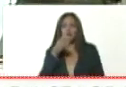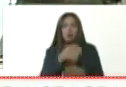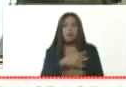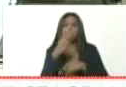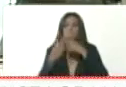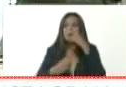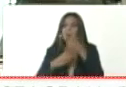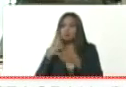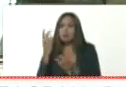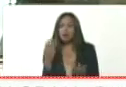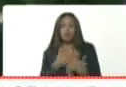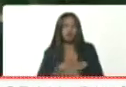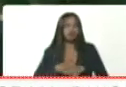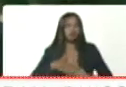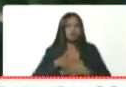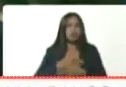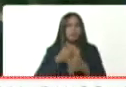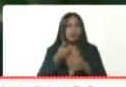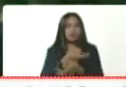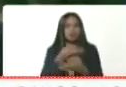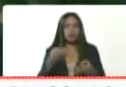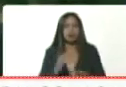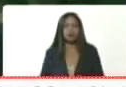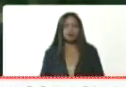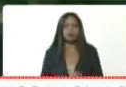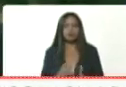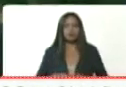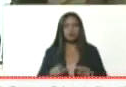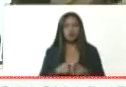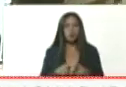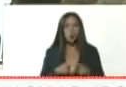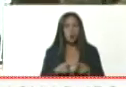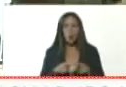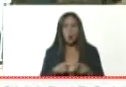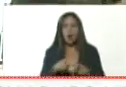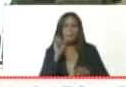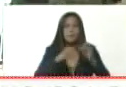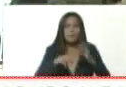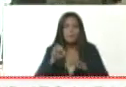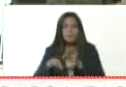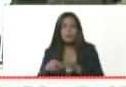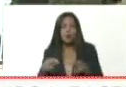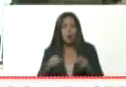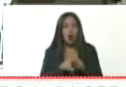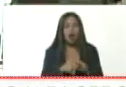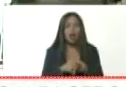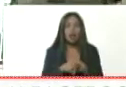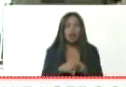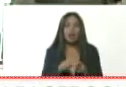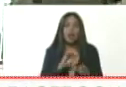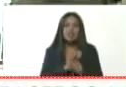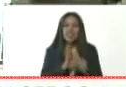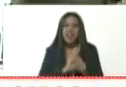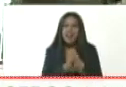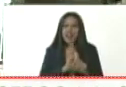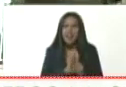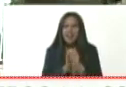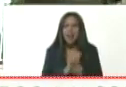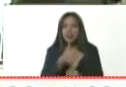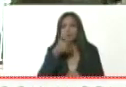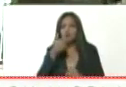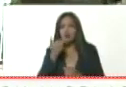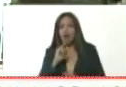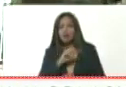sabroso fresco para ir es una zona de plantaciones de mandarina la mejor mandarina